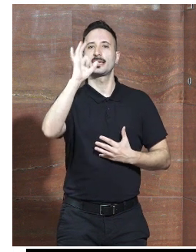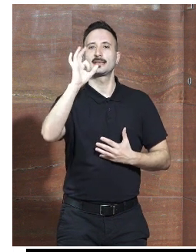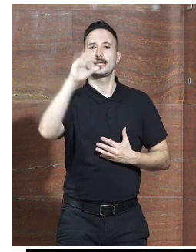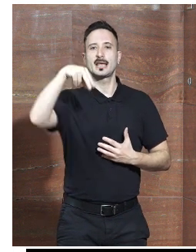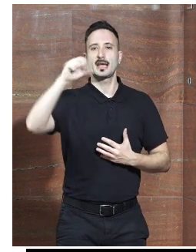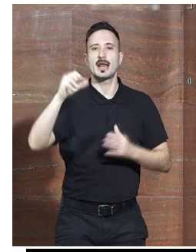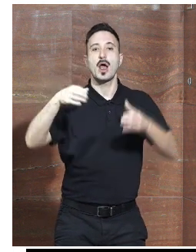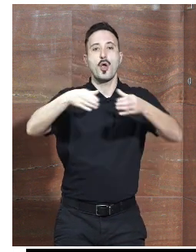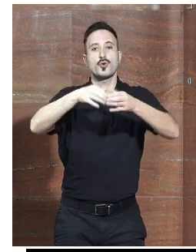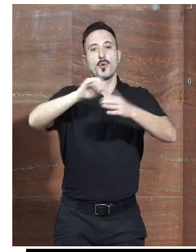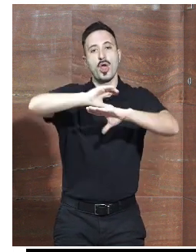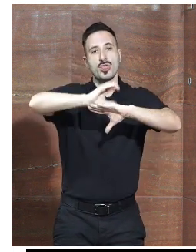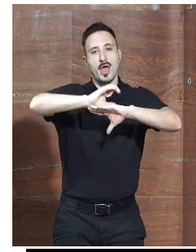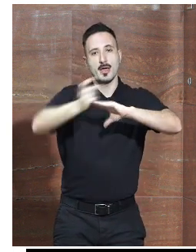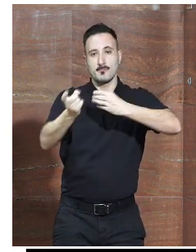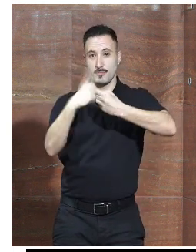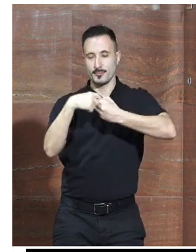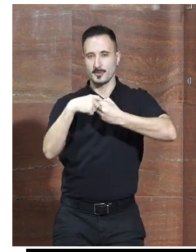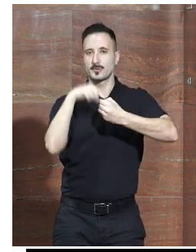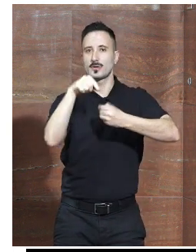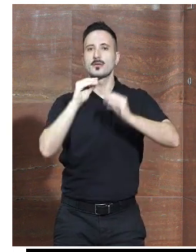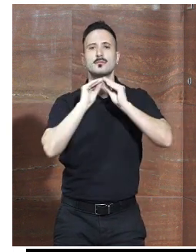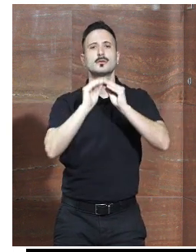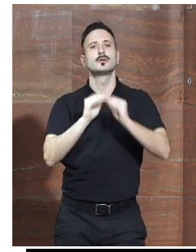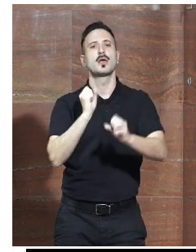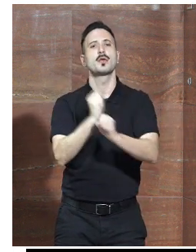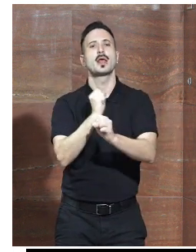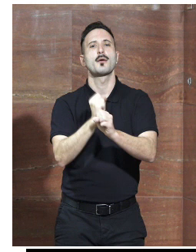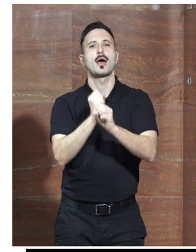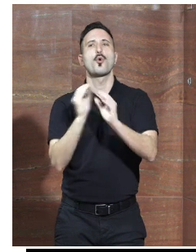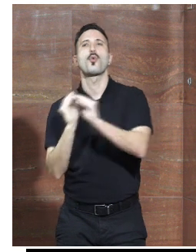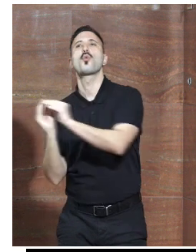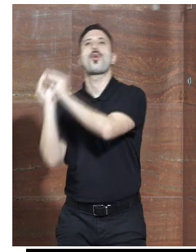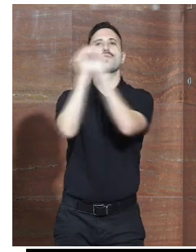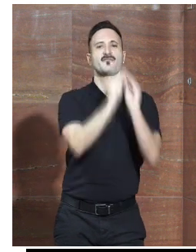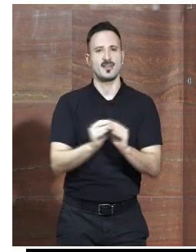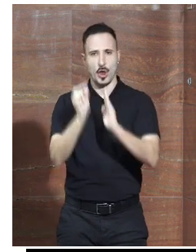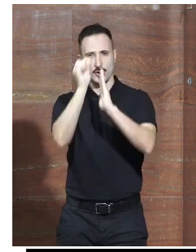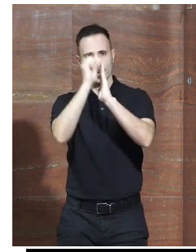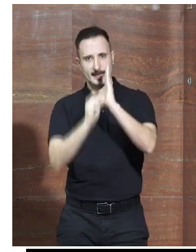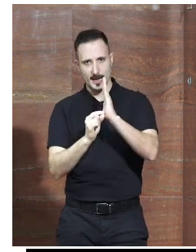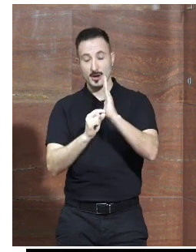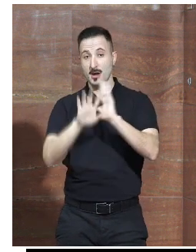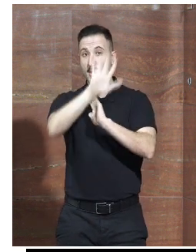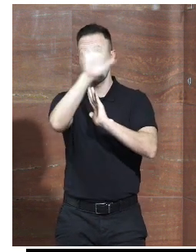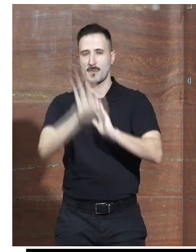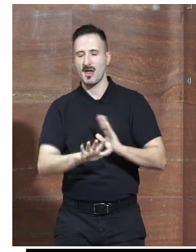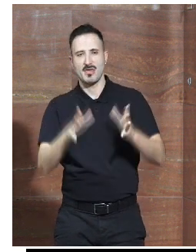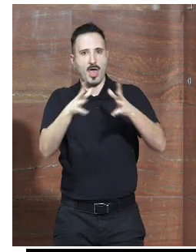CEAPAT, estamos desarrollando un trabajo de unificación de criterios, y aquí esto sonará muy ambicioso,